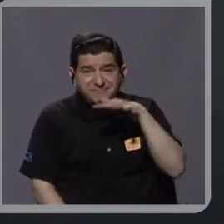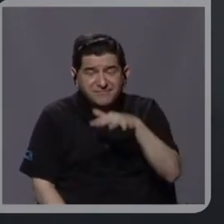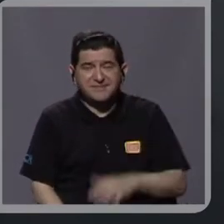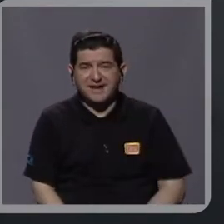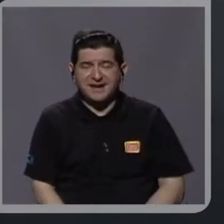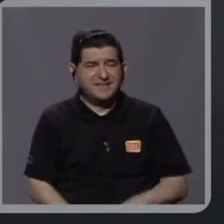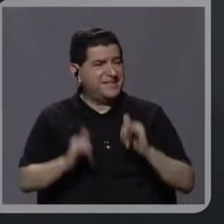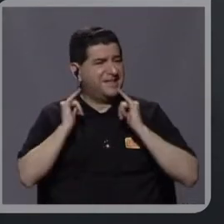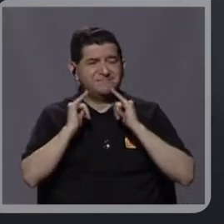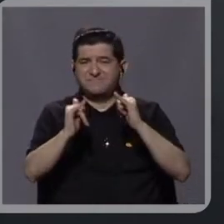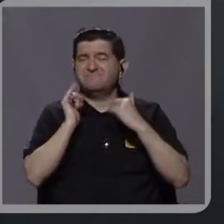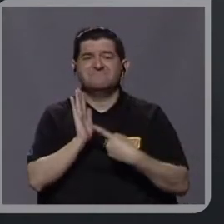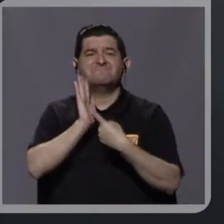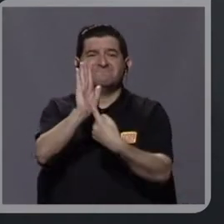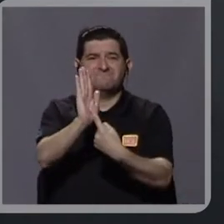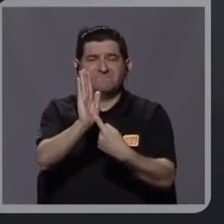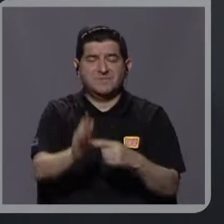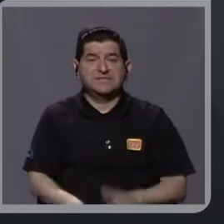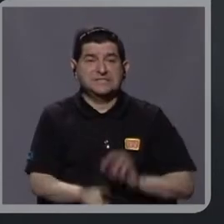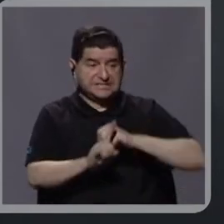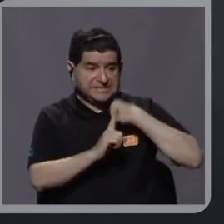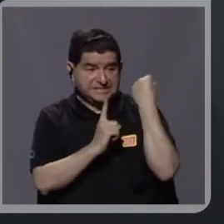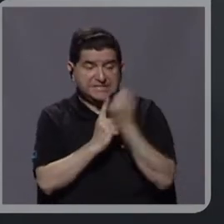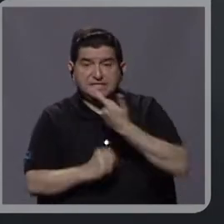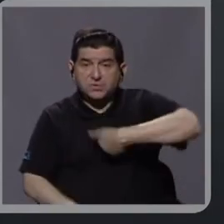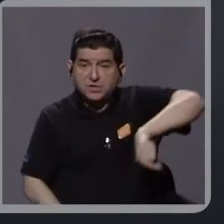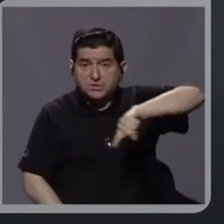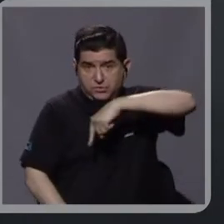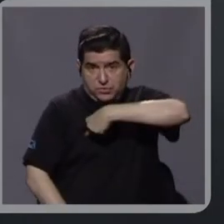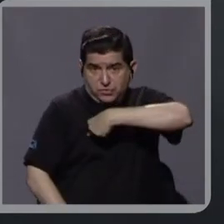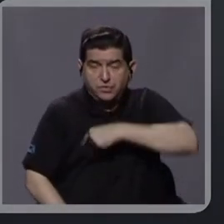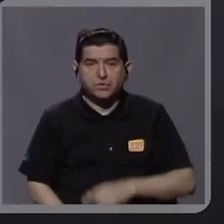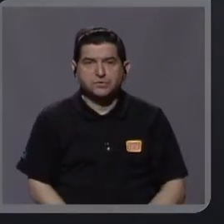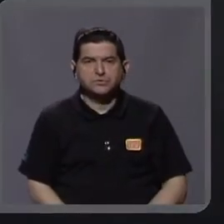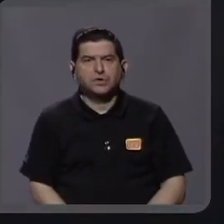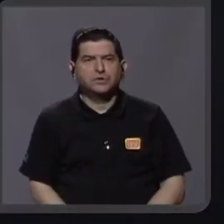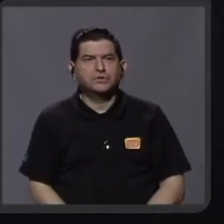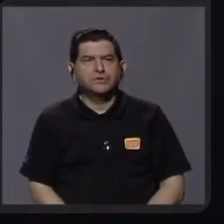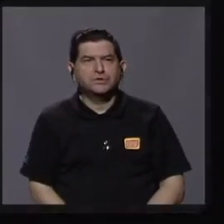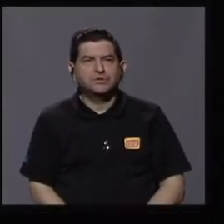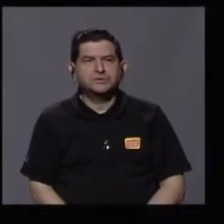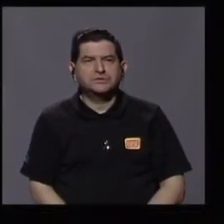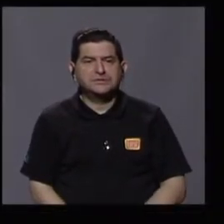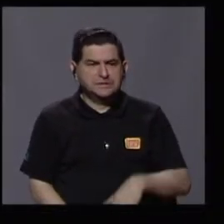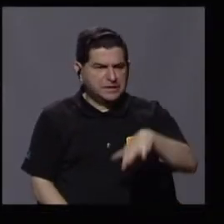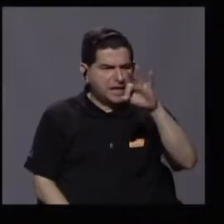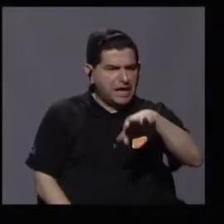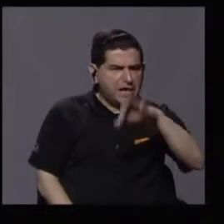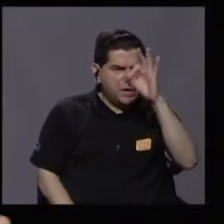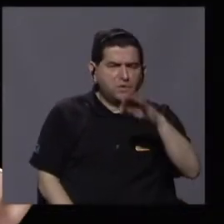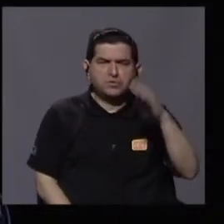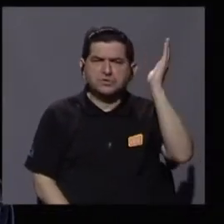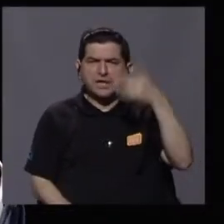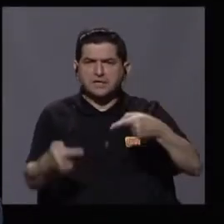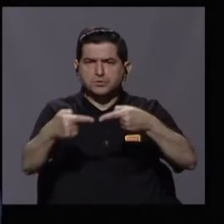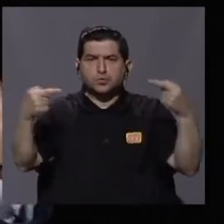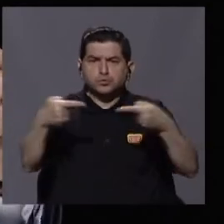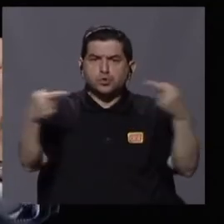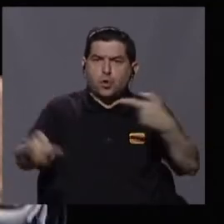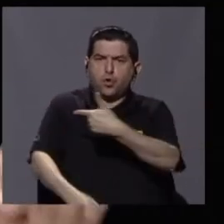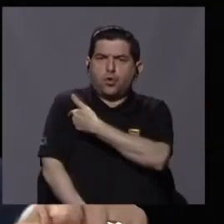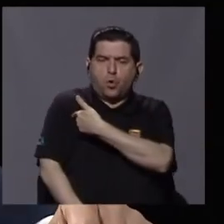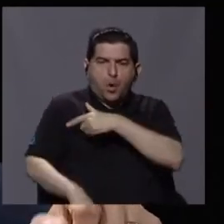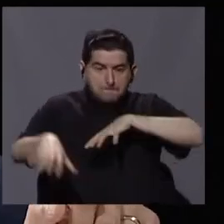desigualdad y como esto nos pone en un panorama también don julio donde nos hemos encontrado discursos antigua cunas con